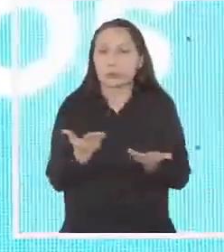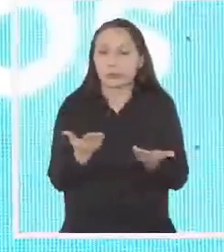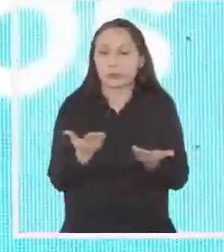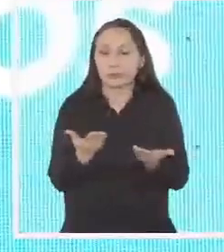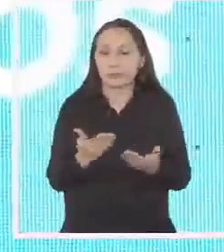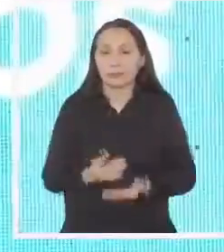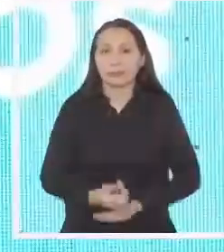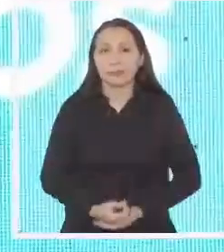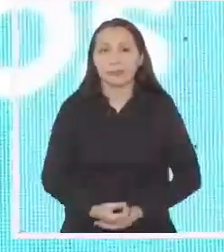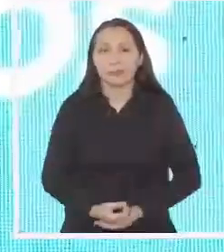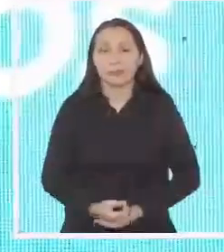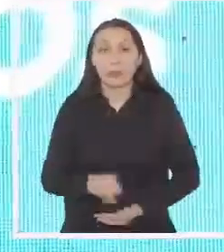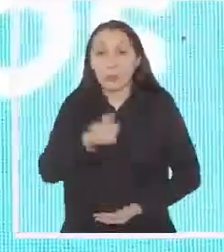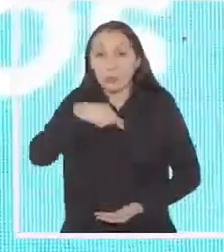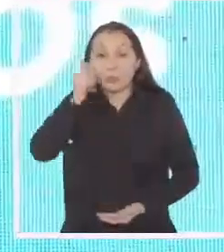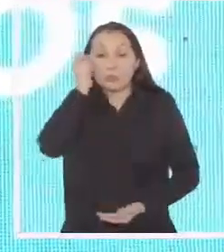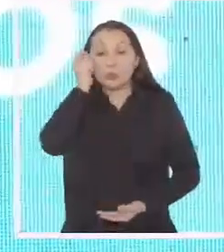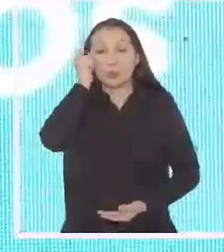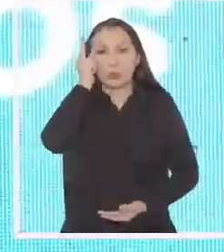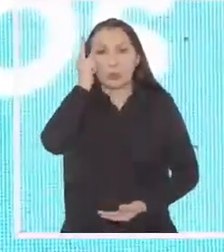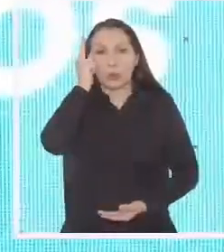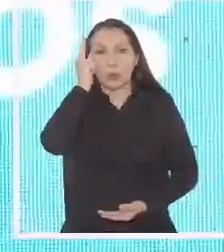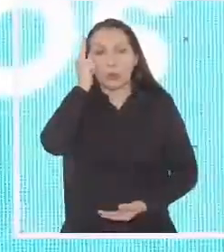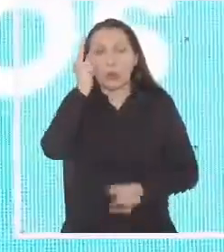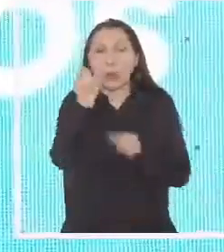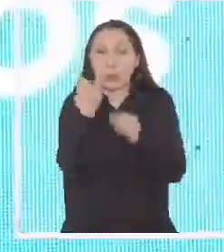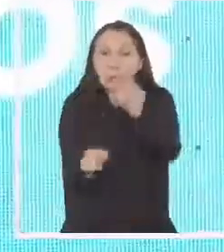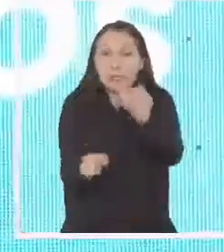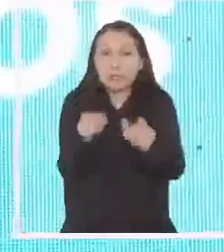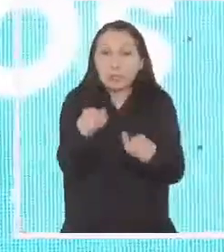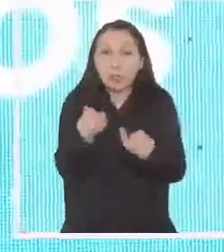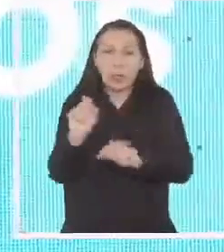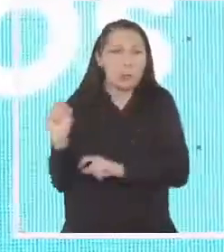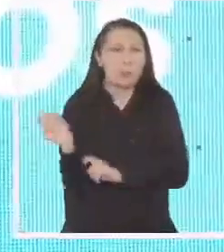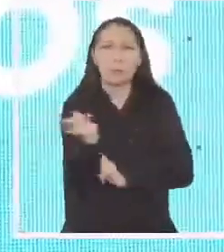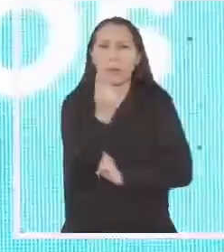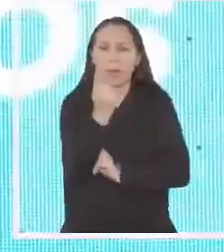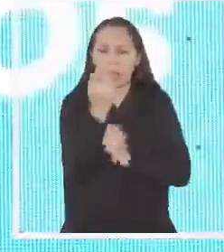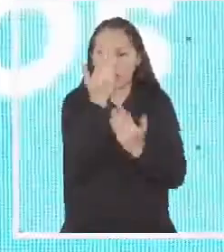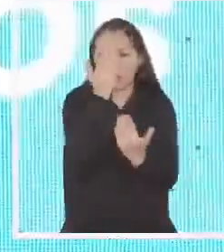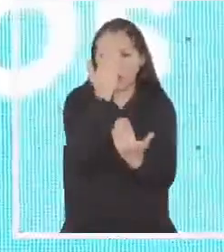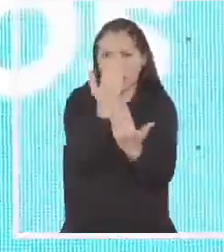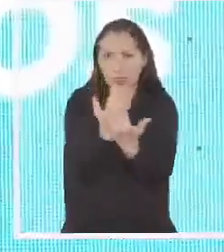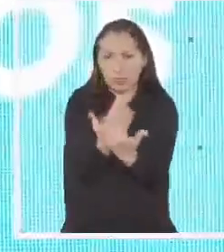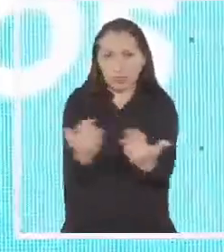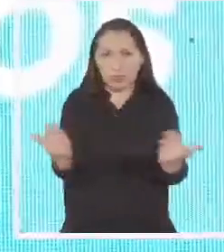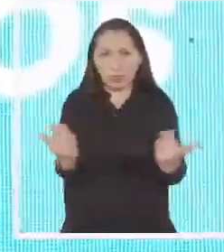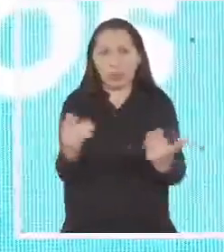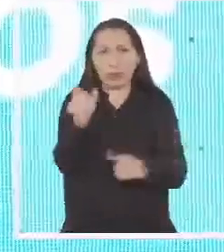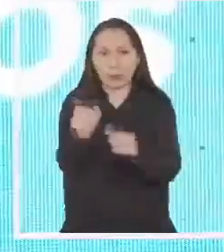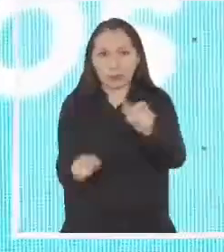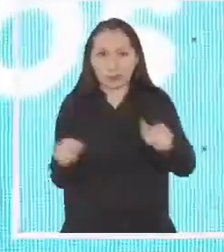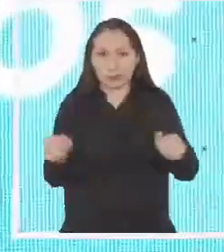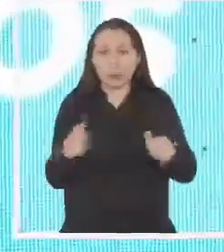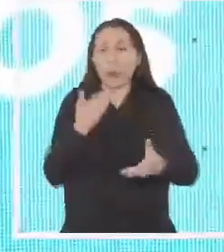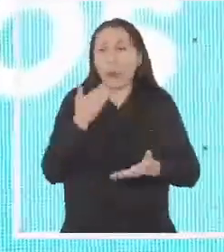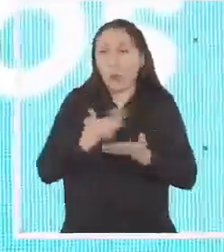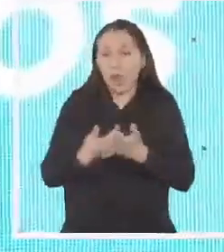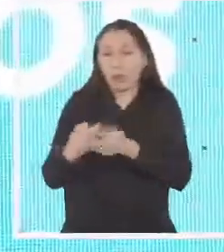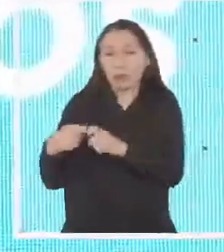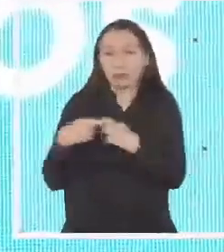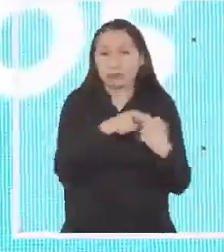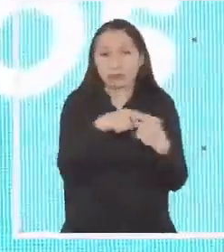que sepamos poner a las personas por delante. Y cuando tenemos